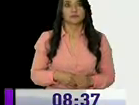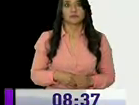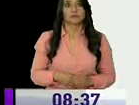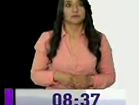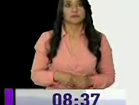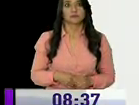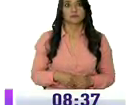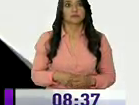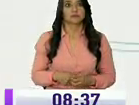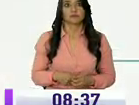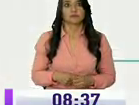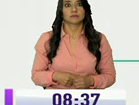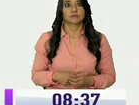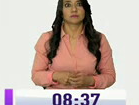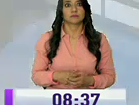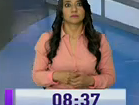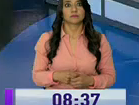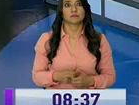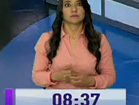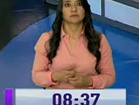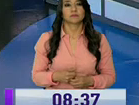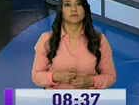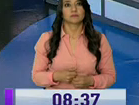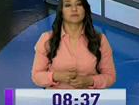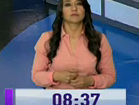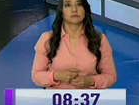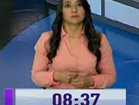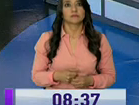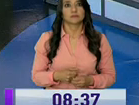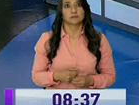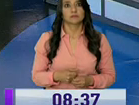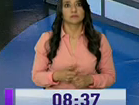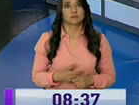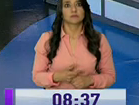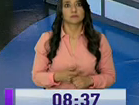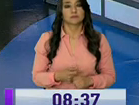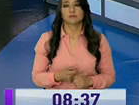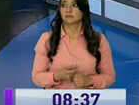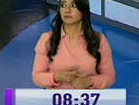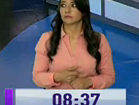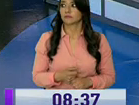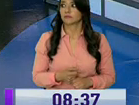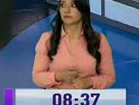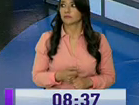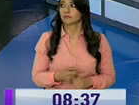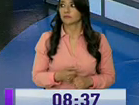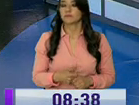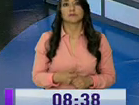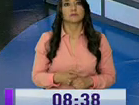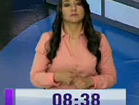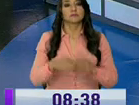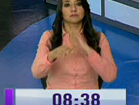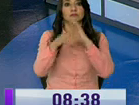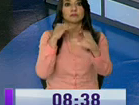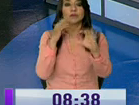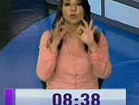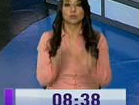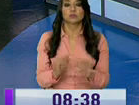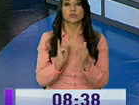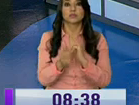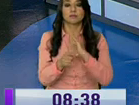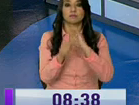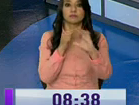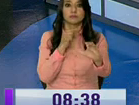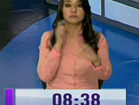no, se nos fue. Por favor, póngame en pantalla de nuevo, son tan amables. Sí, lamentablemente esto nos llega a nuestra red social y claro,